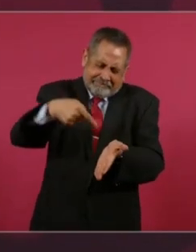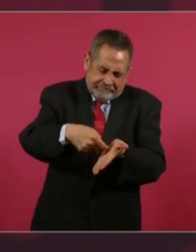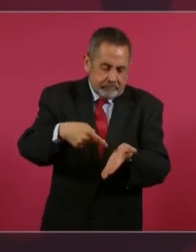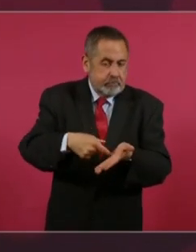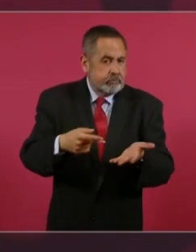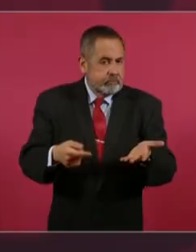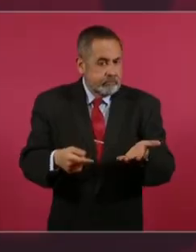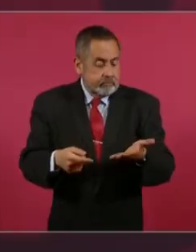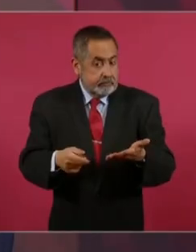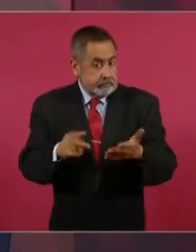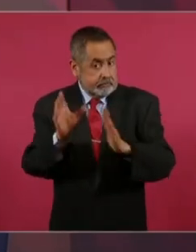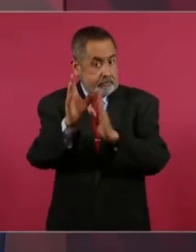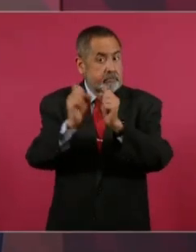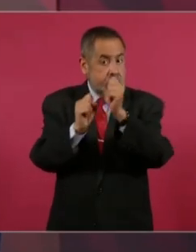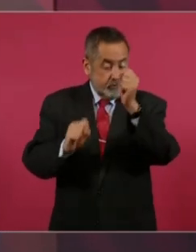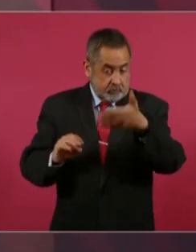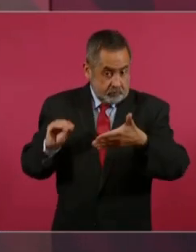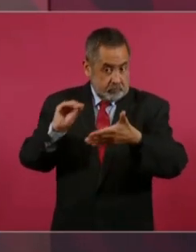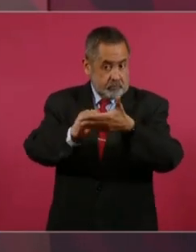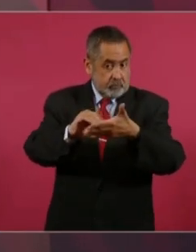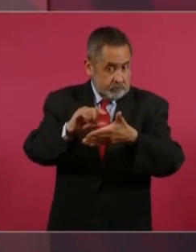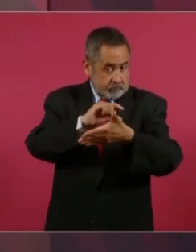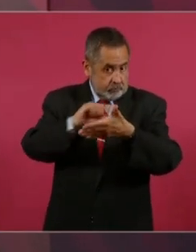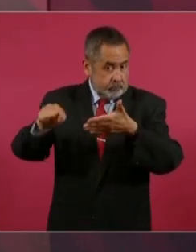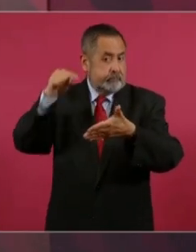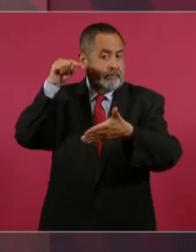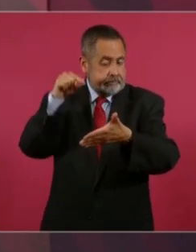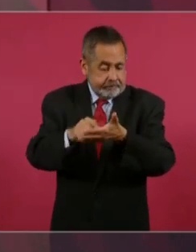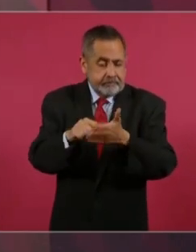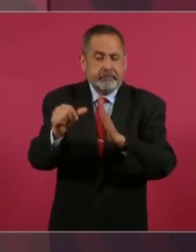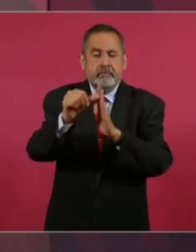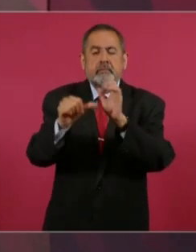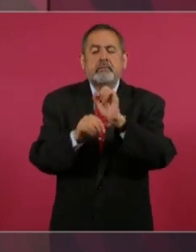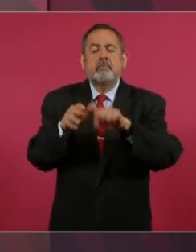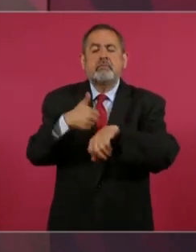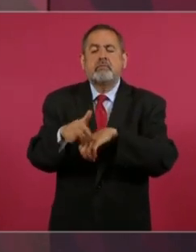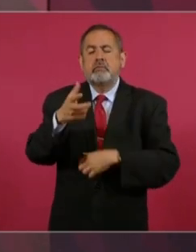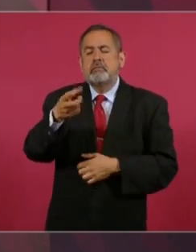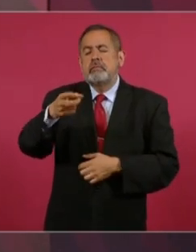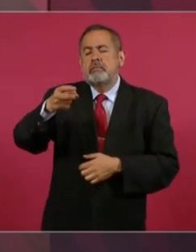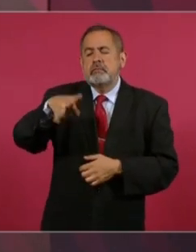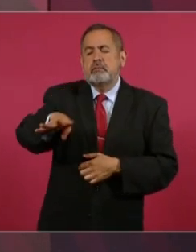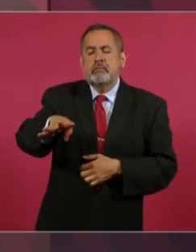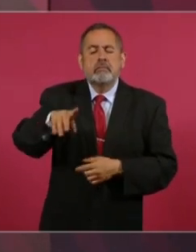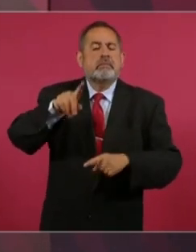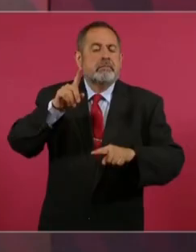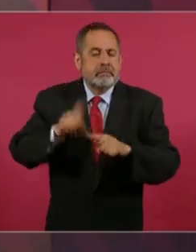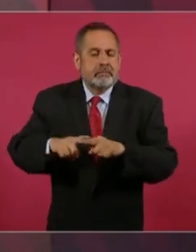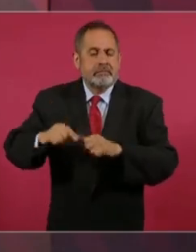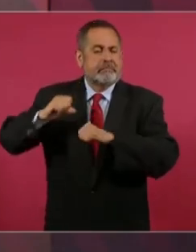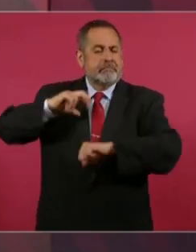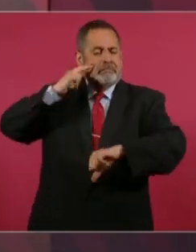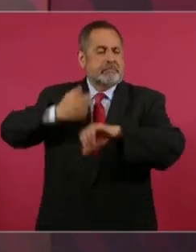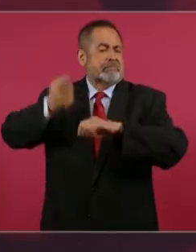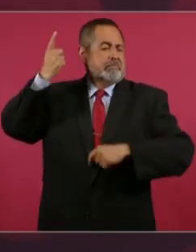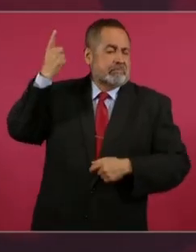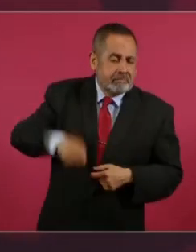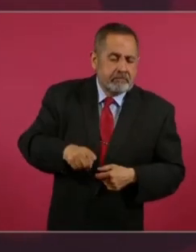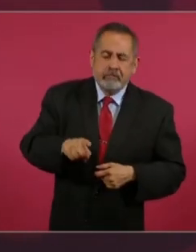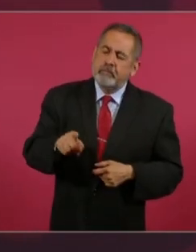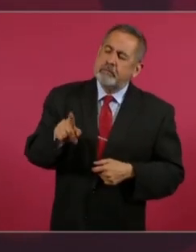porque de acuerdo a la Constitución, en el artículo 39 se establece que el poder dimana del